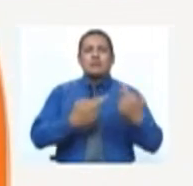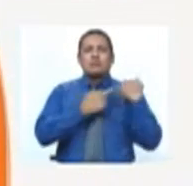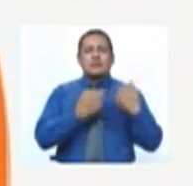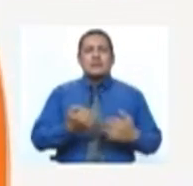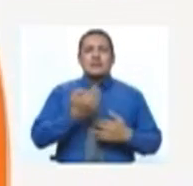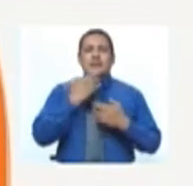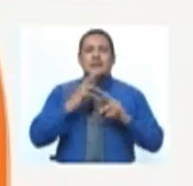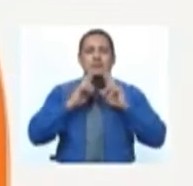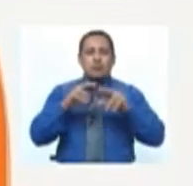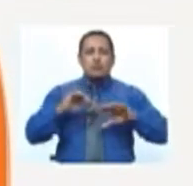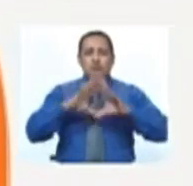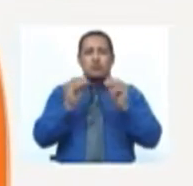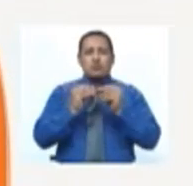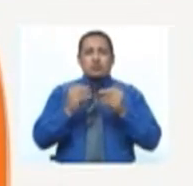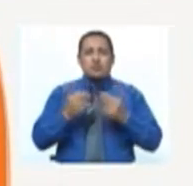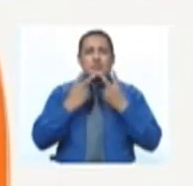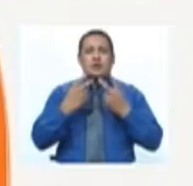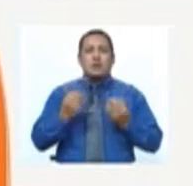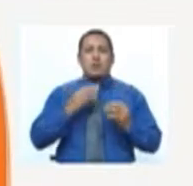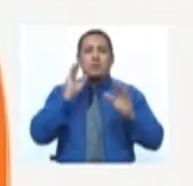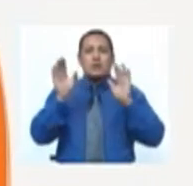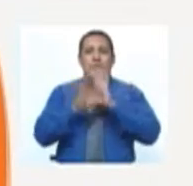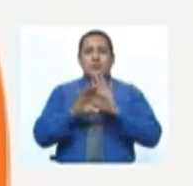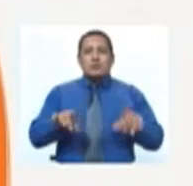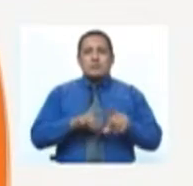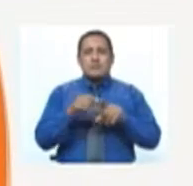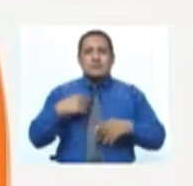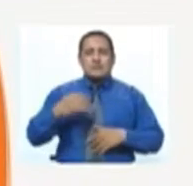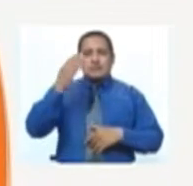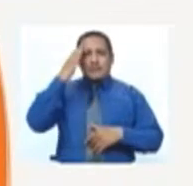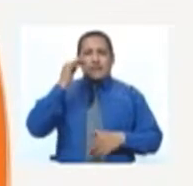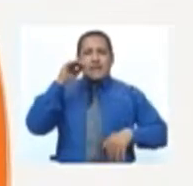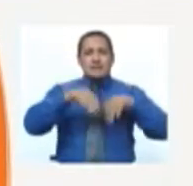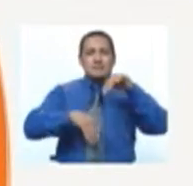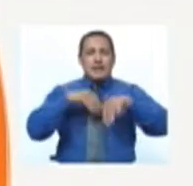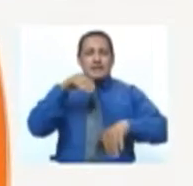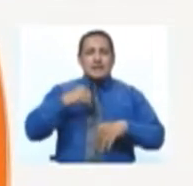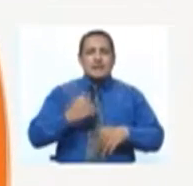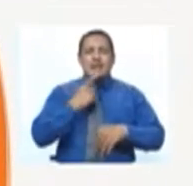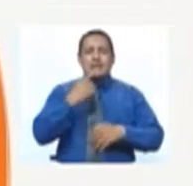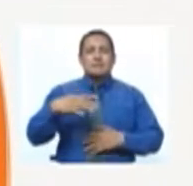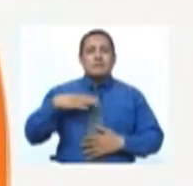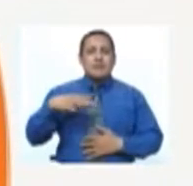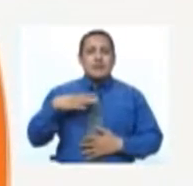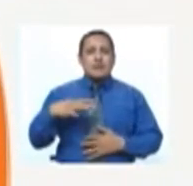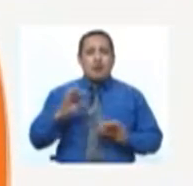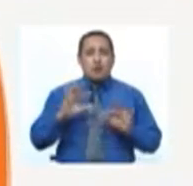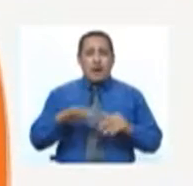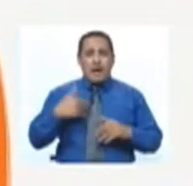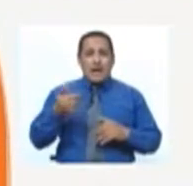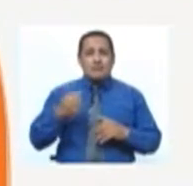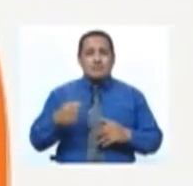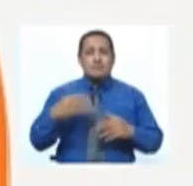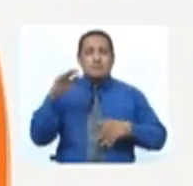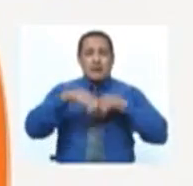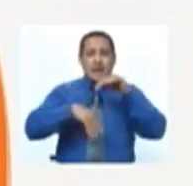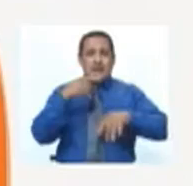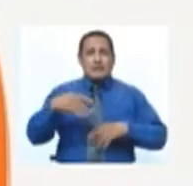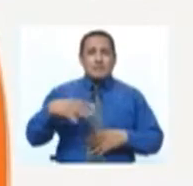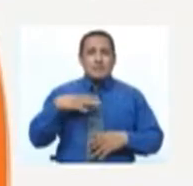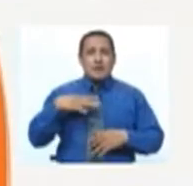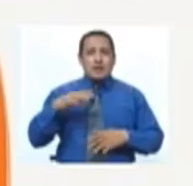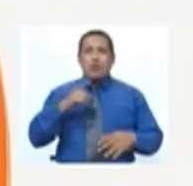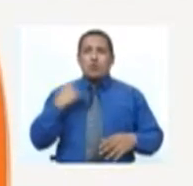pertenecen? ¿Quién responde por ellos? O, por ejemplo, saber si es que las playas son privadas, ¿existen playas privadas o son